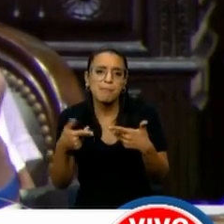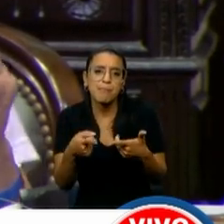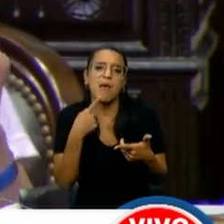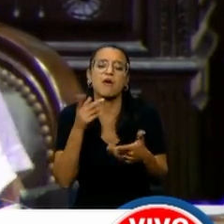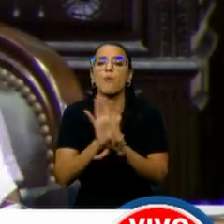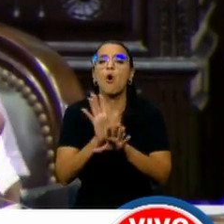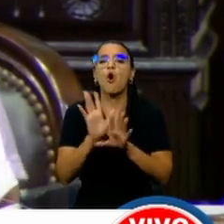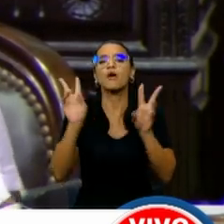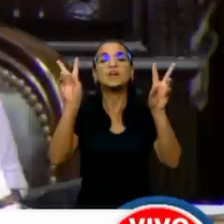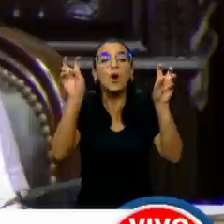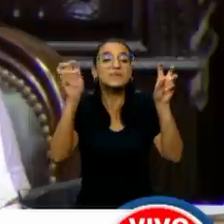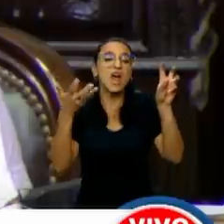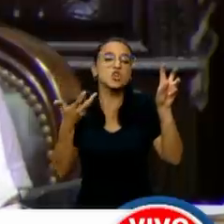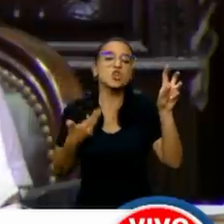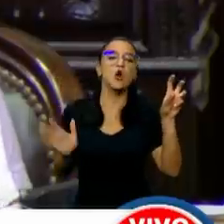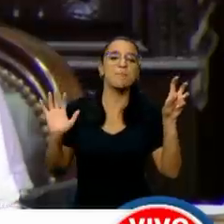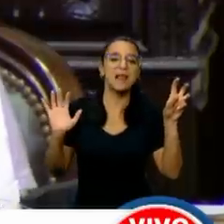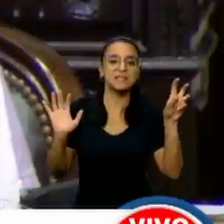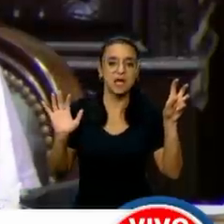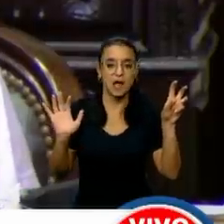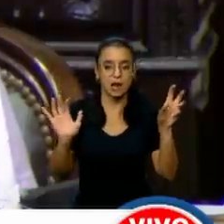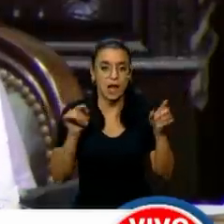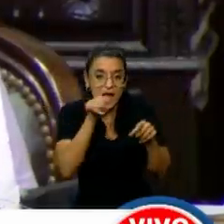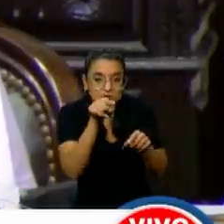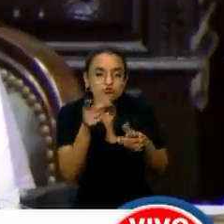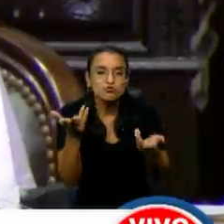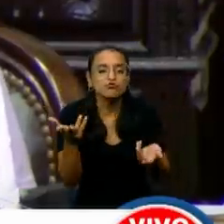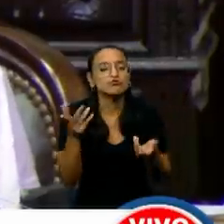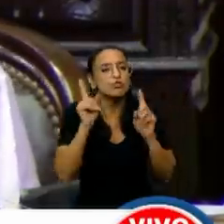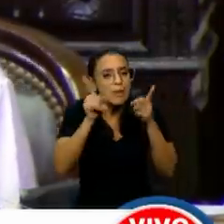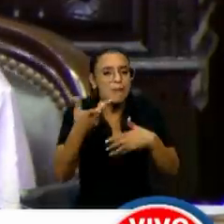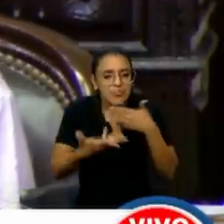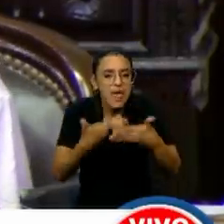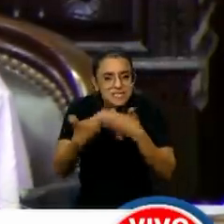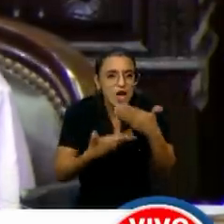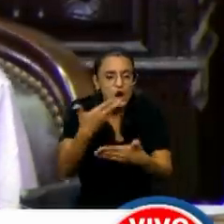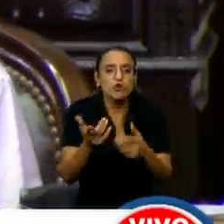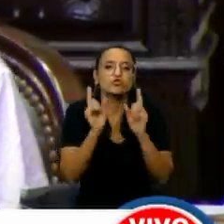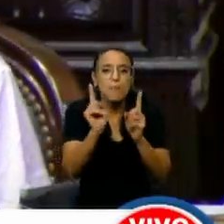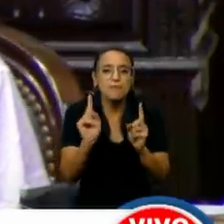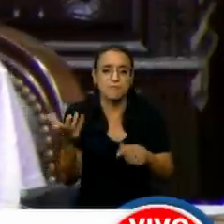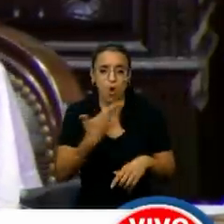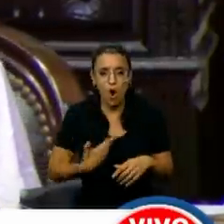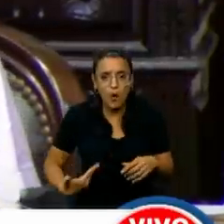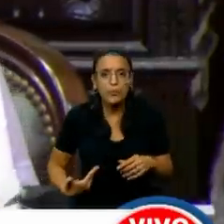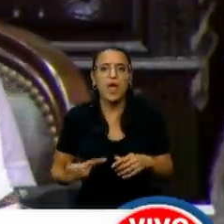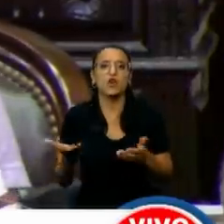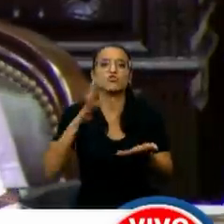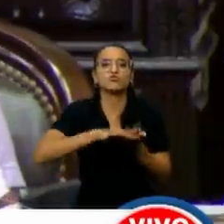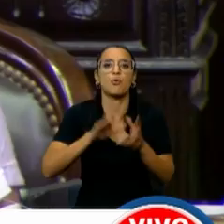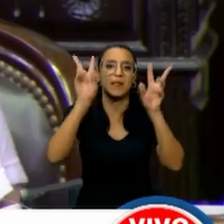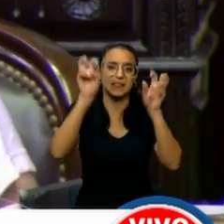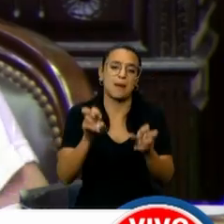normalizar digo entre comillas y que esto implica entonces también todo el desarrollo que se viene haciendo de nuestro gobierno en términos de